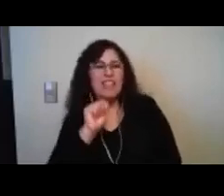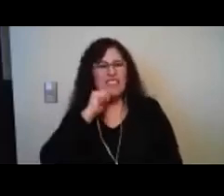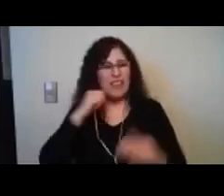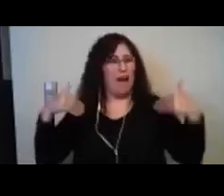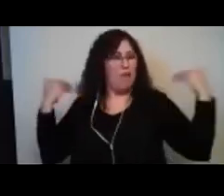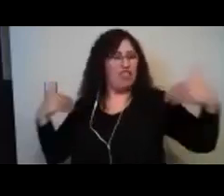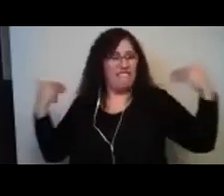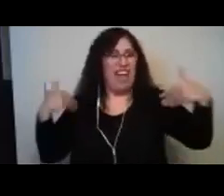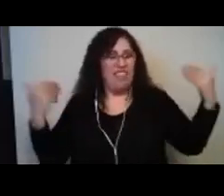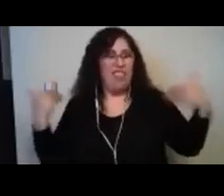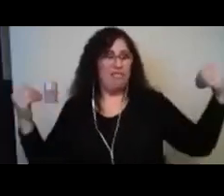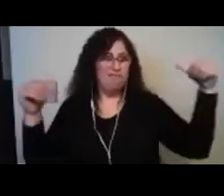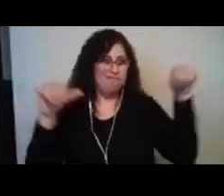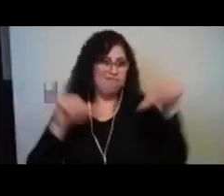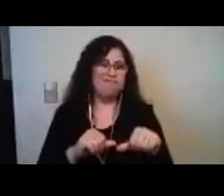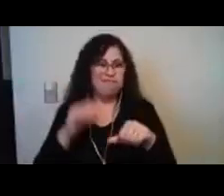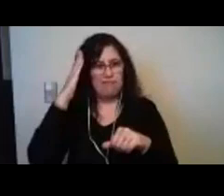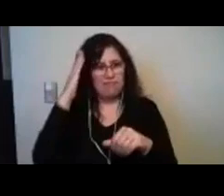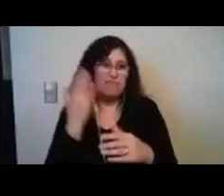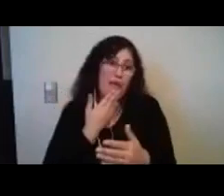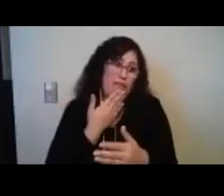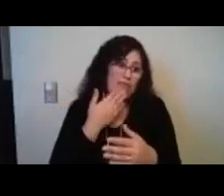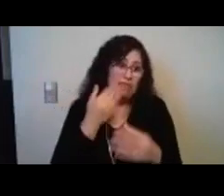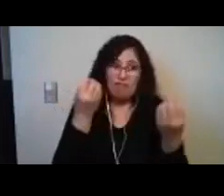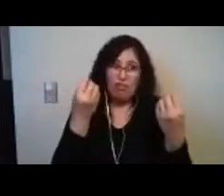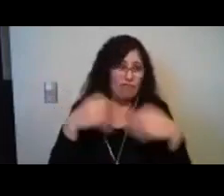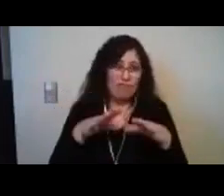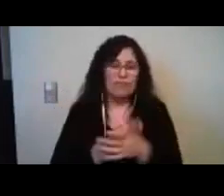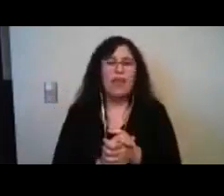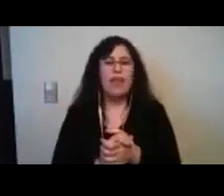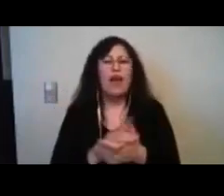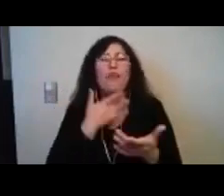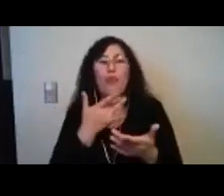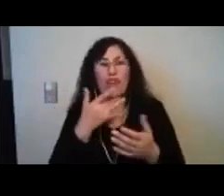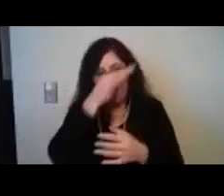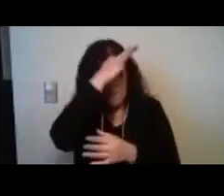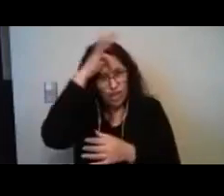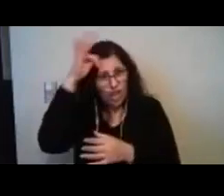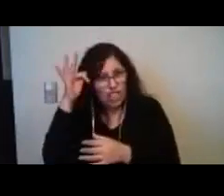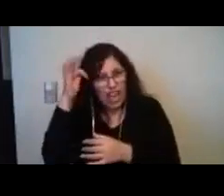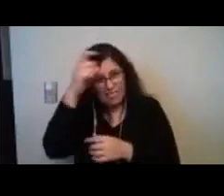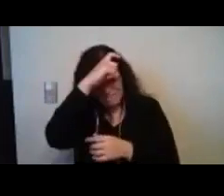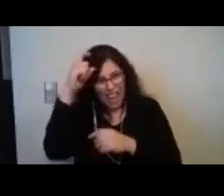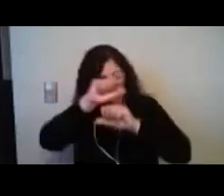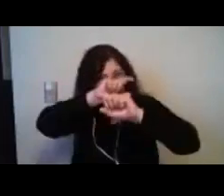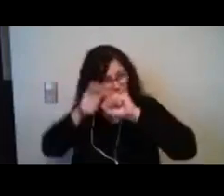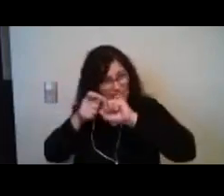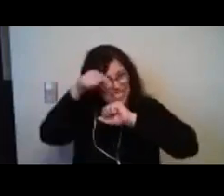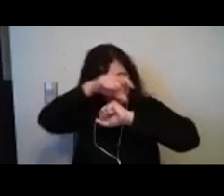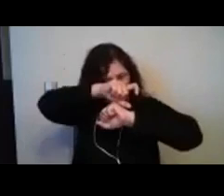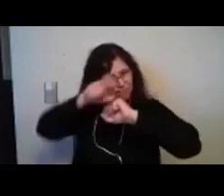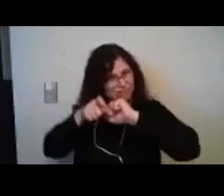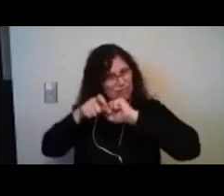estar alterada como parte de las funciones de la corteza frontal, ¿ya? Pero que es un tipo